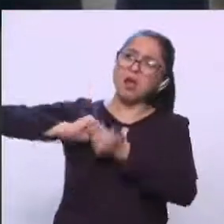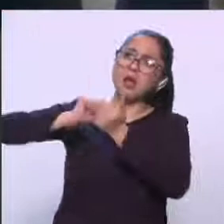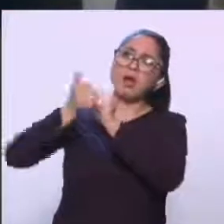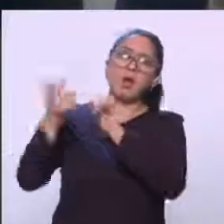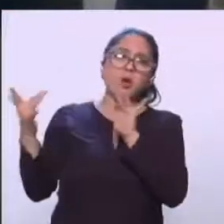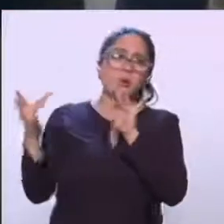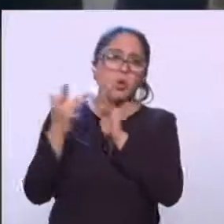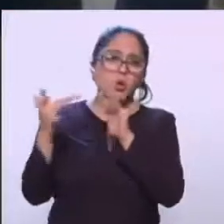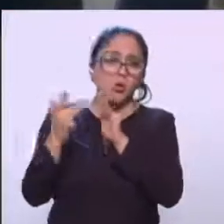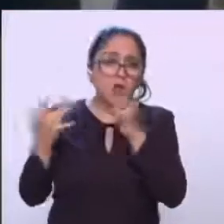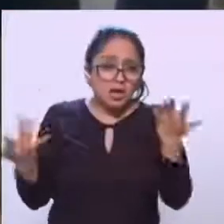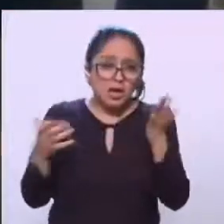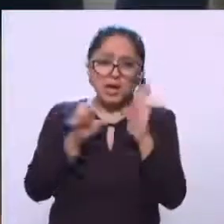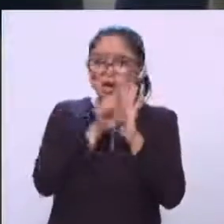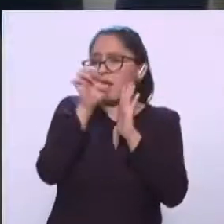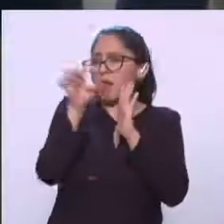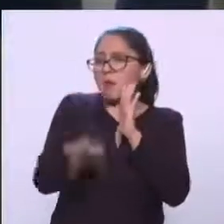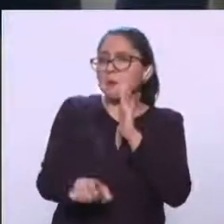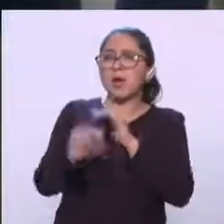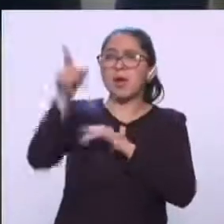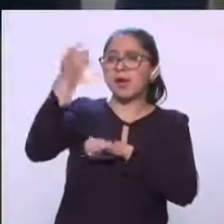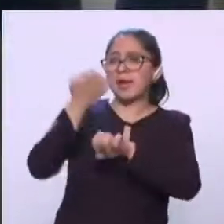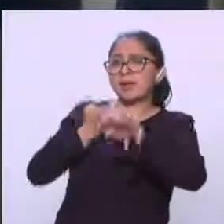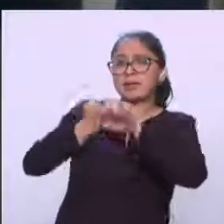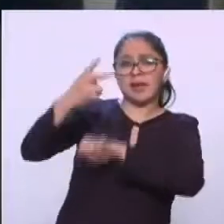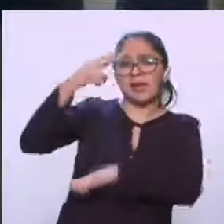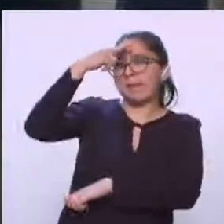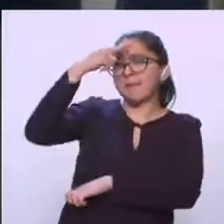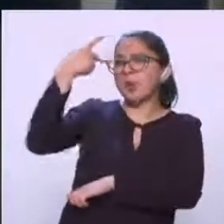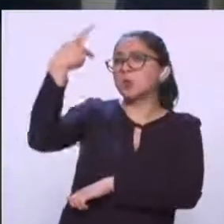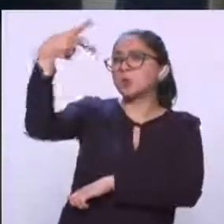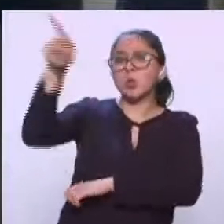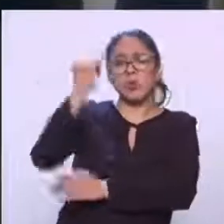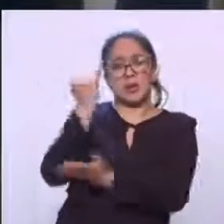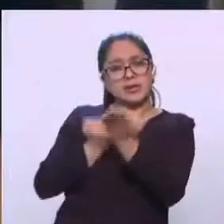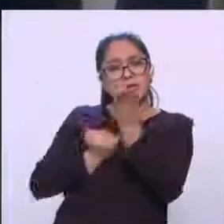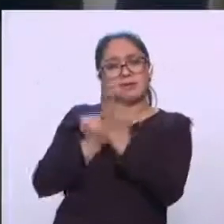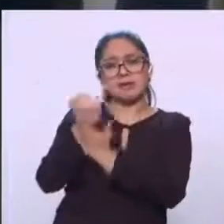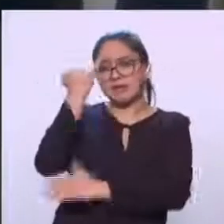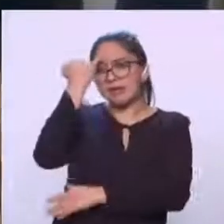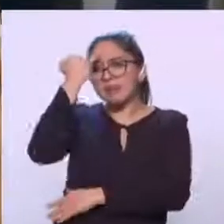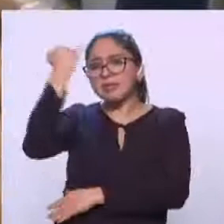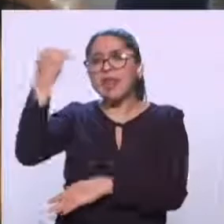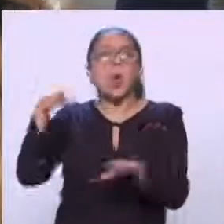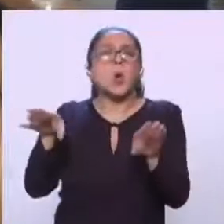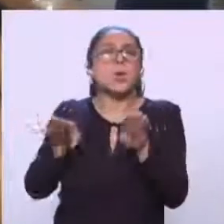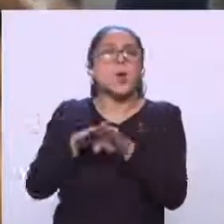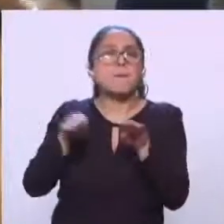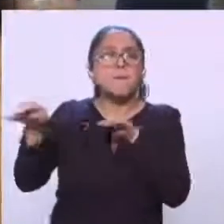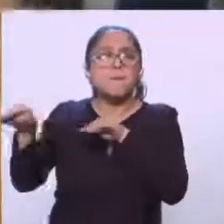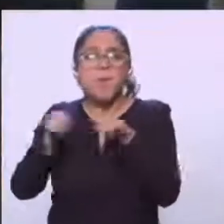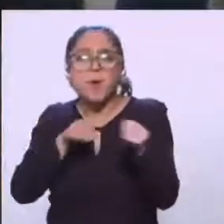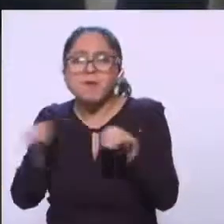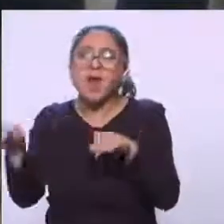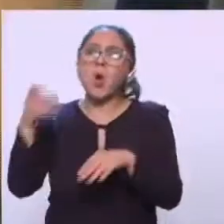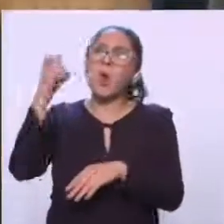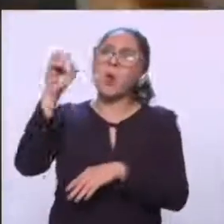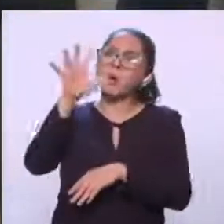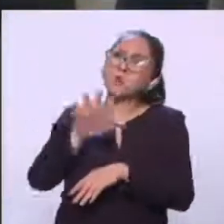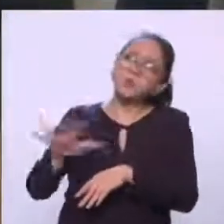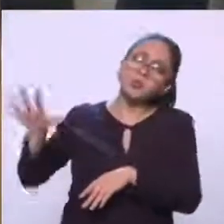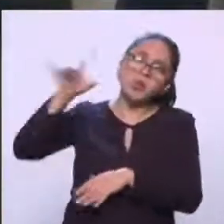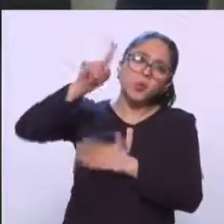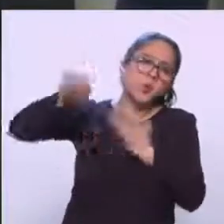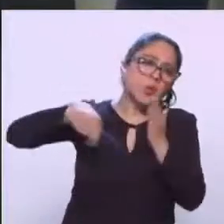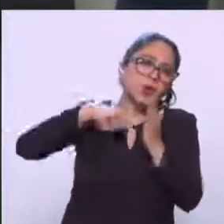Estado de México decide de forma distinta cuáles son sus políticas de movilidad y cuáles son sus políticas de espacio público, de